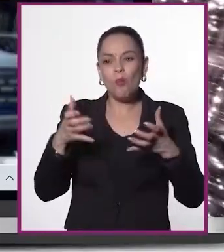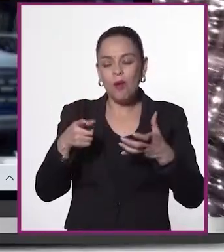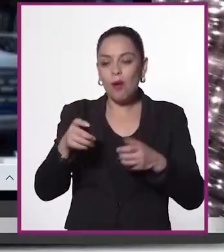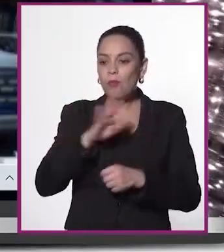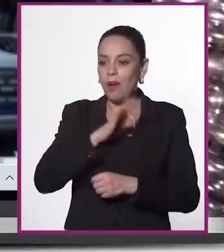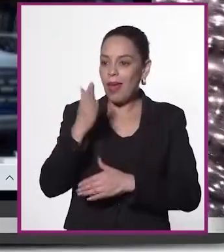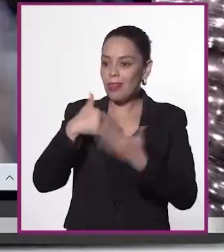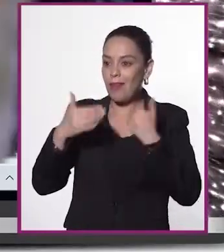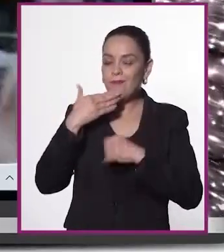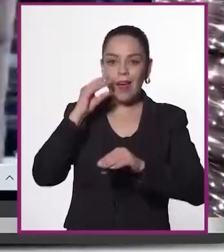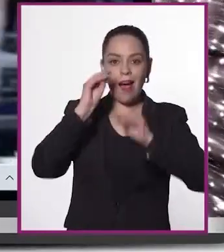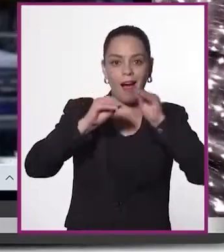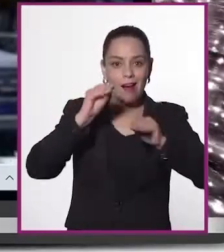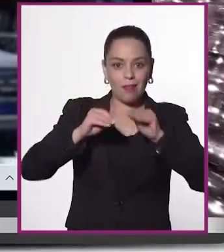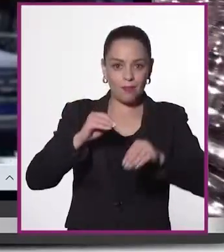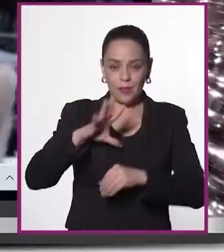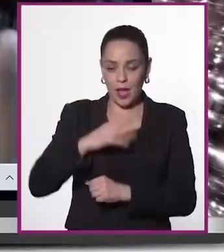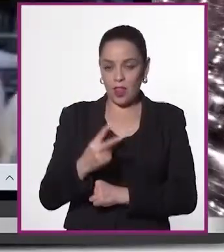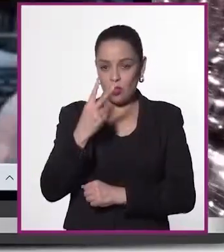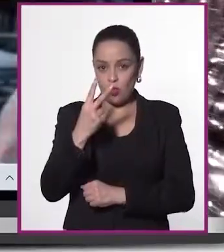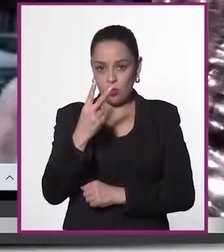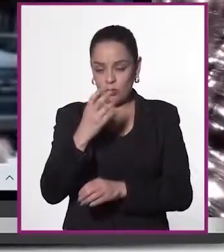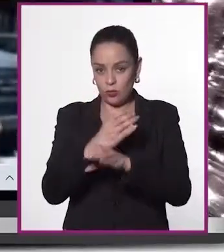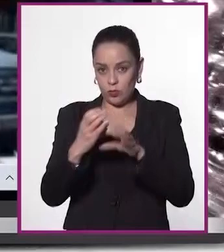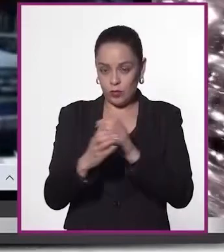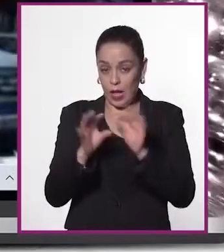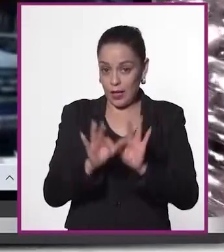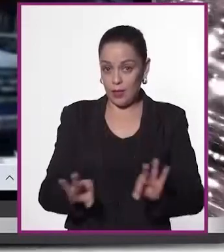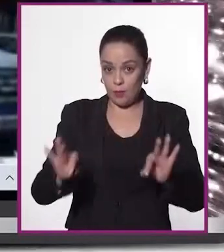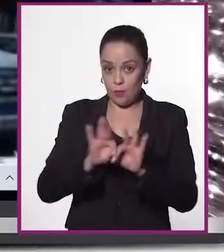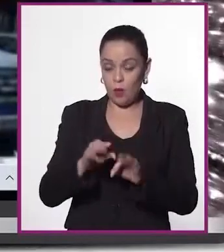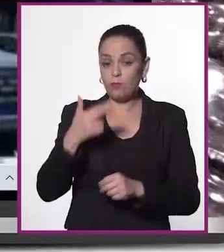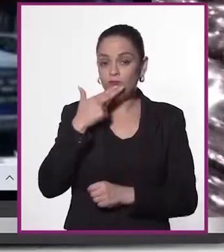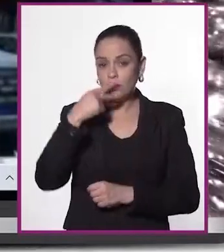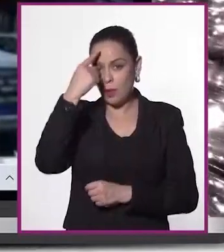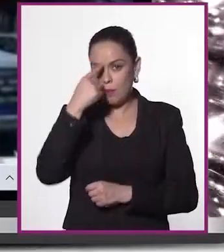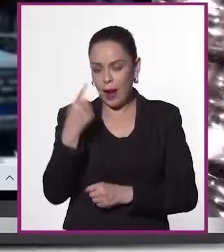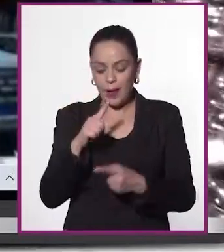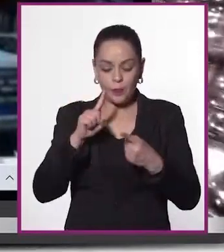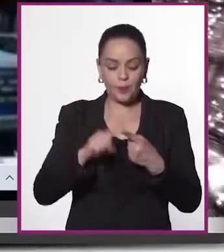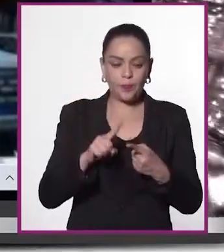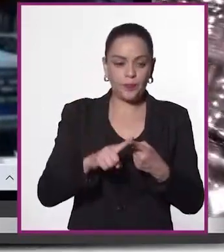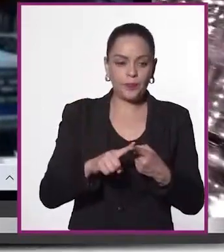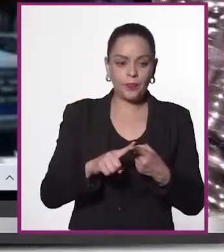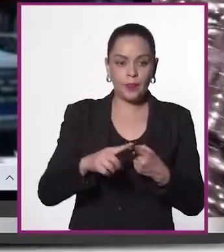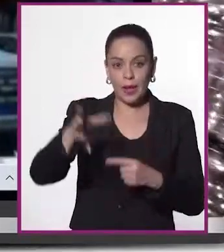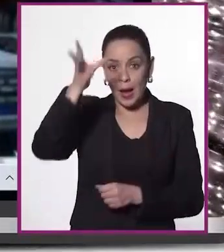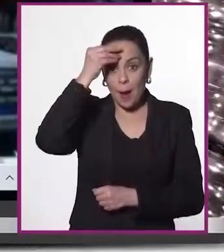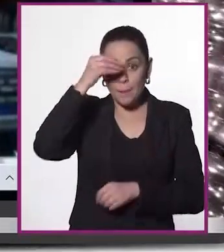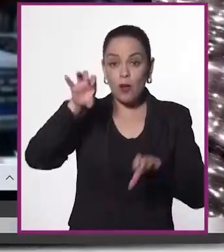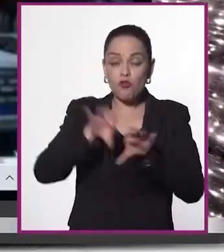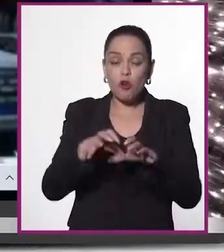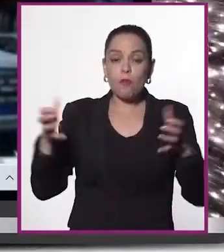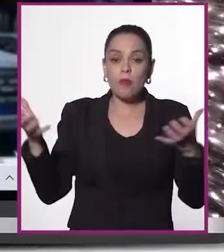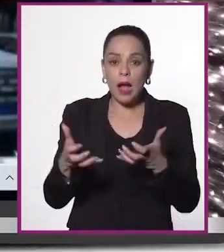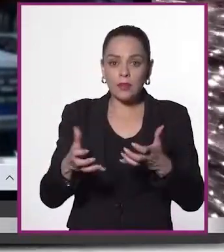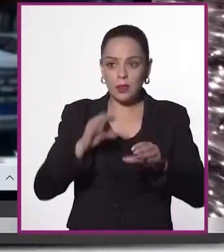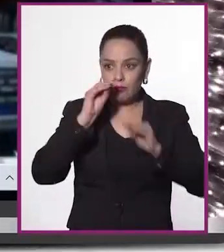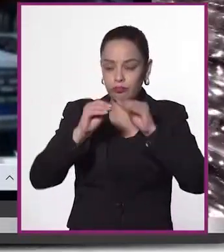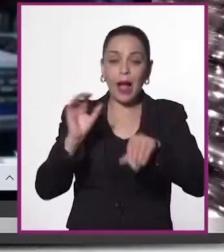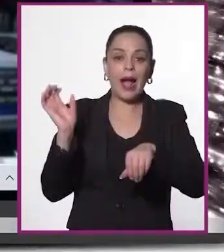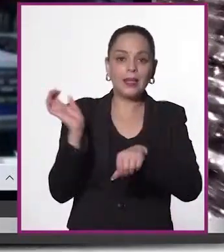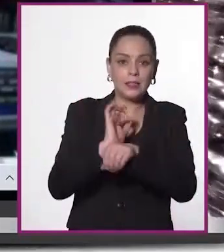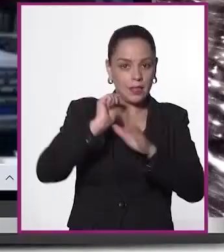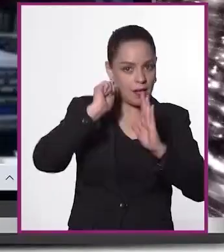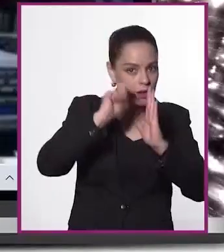la semiótica tiene dos grandes utilidades, ¿no? Sirve para aprender cómo hacer cine y también